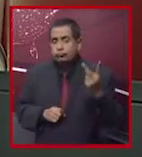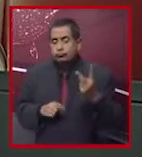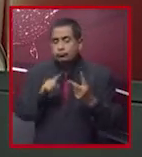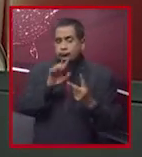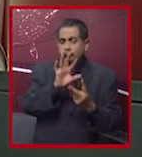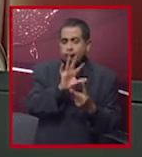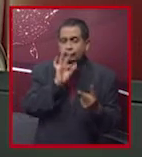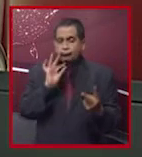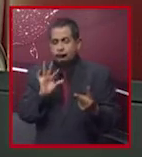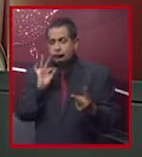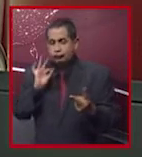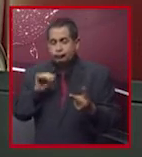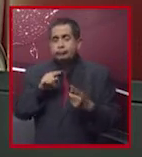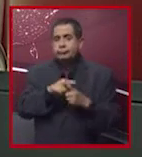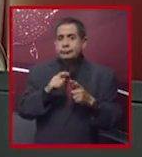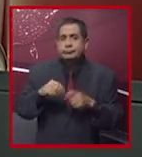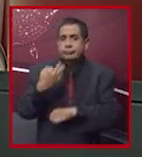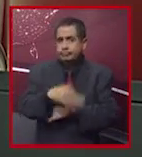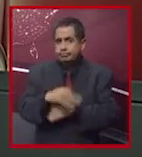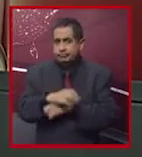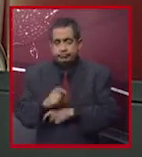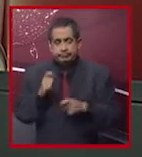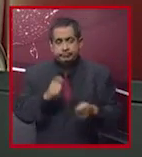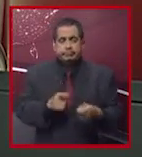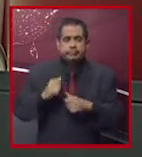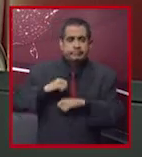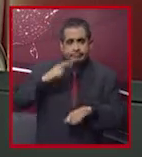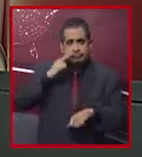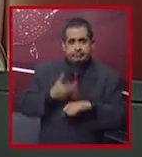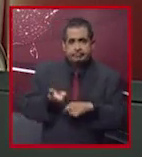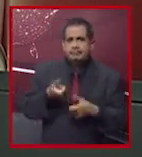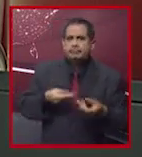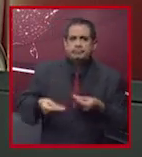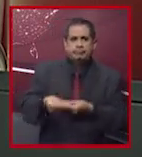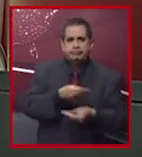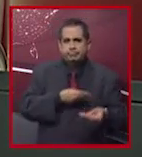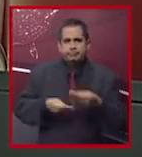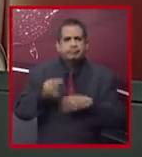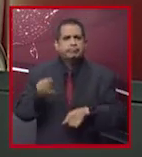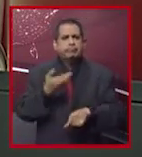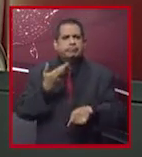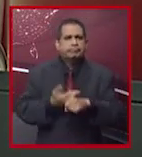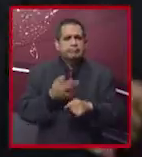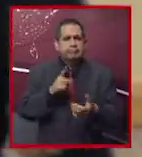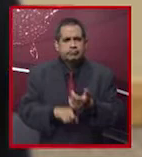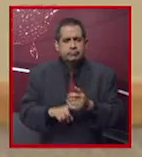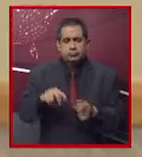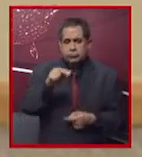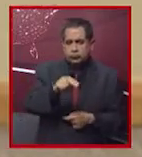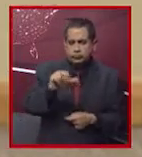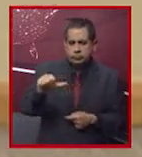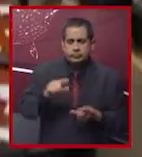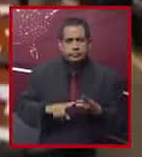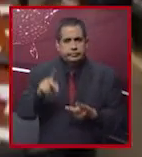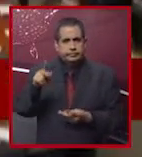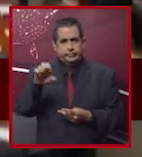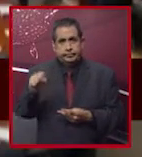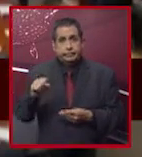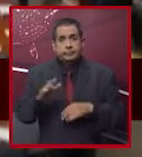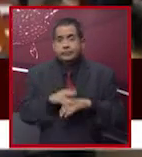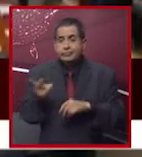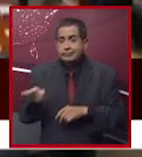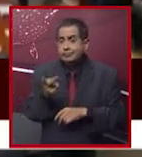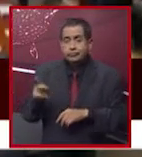interventores que administrarán los activos y bienes de los partidos Nueva Alianza y Encuentro Social, debido a que no lograron